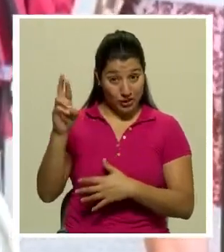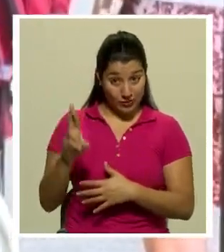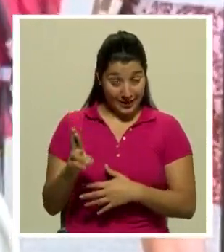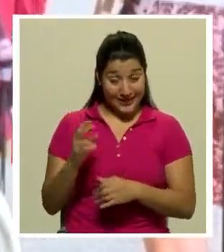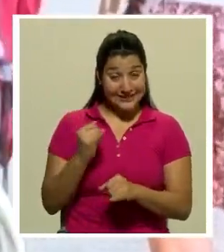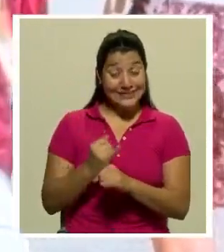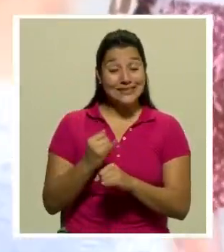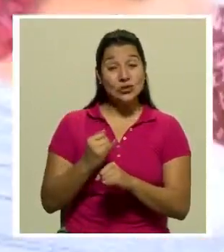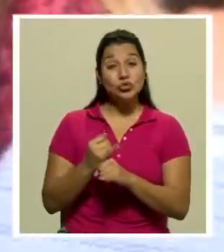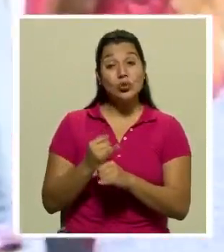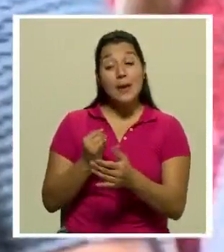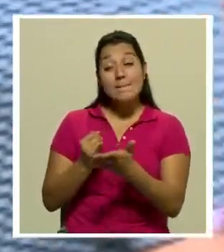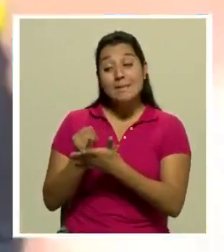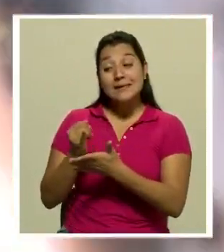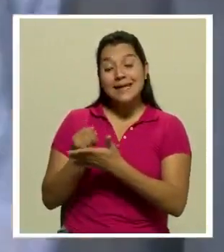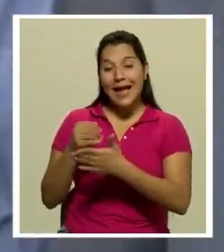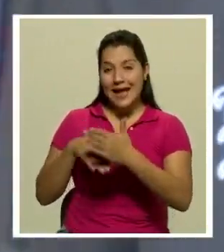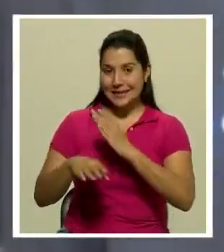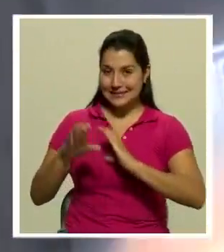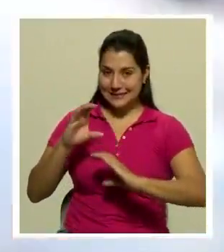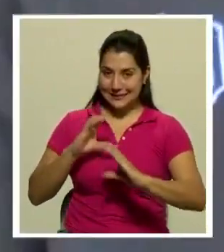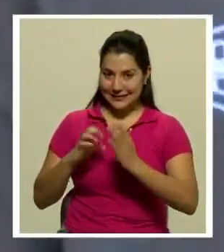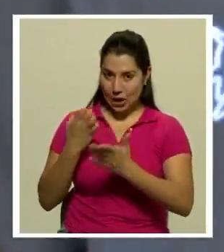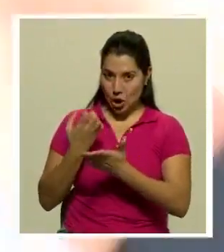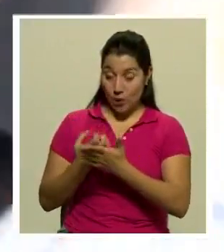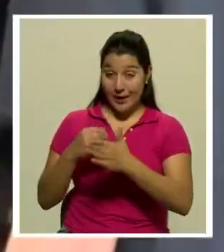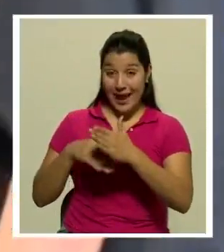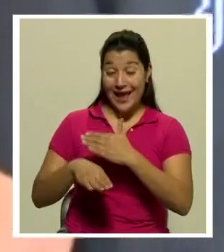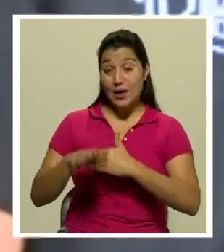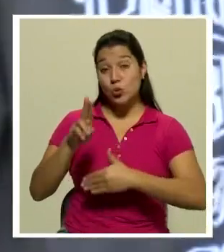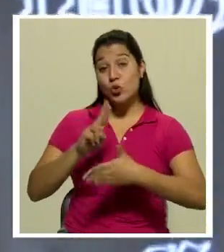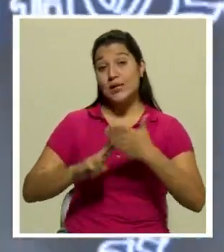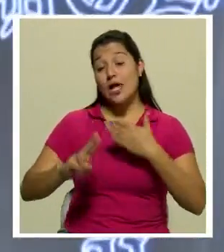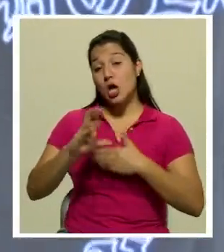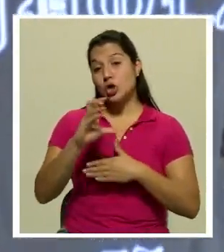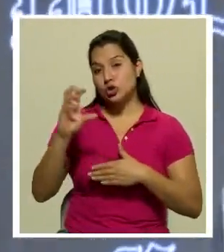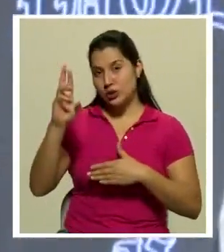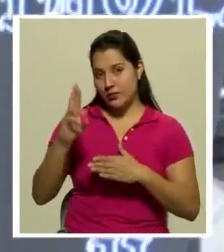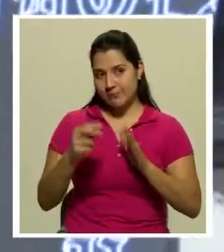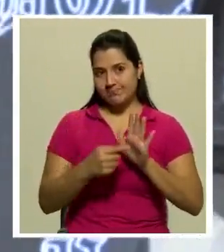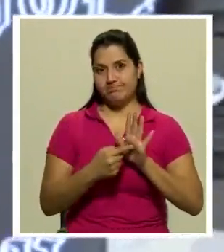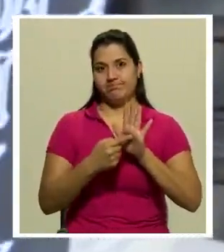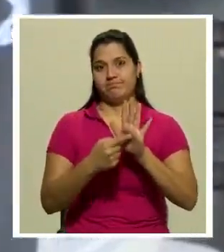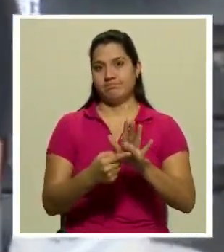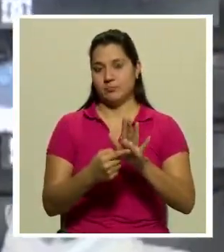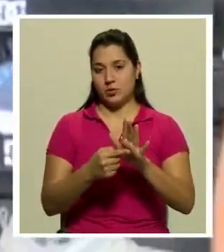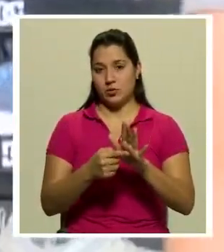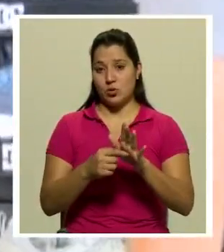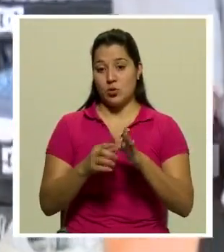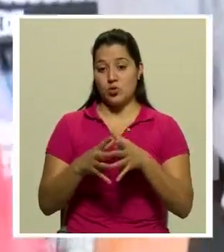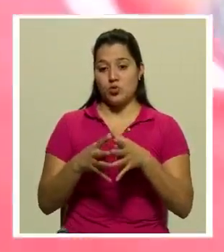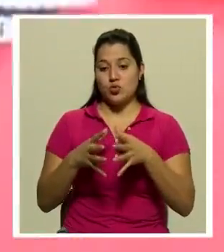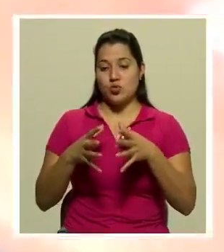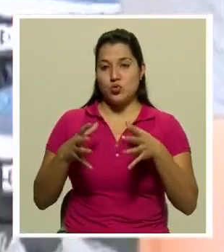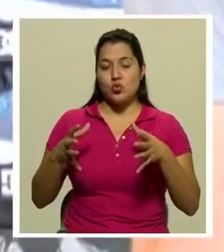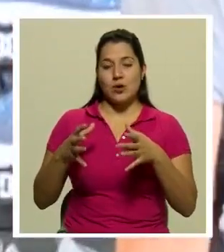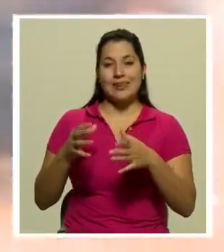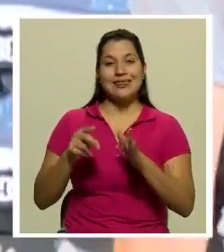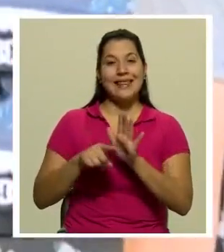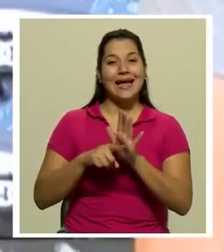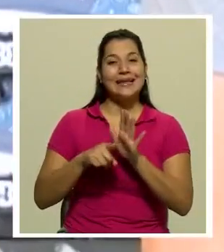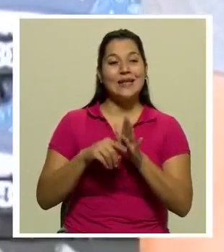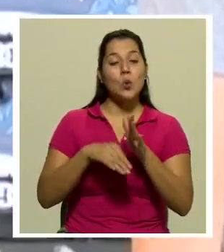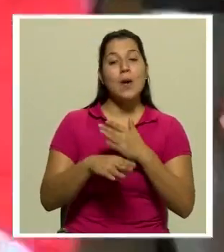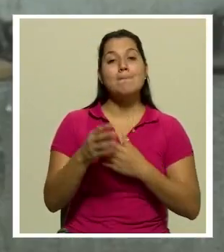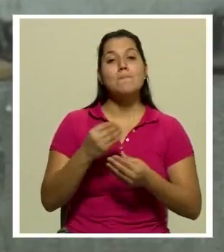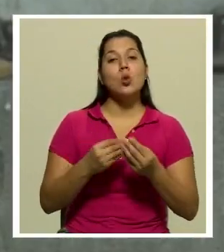de Investigaciones en Ciencias Económicas de la Universidad de Costa Rica evidenció un crecimiento negativo en la producción del país para este